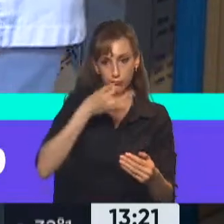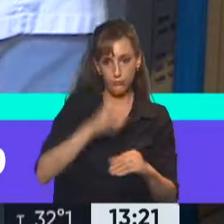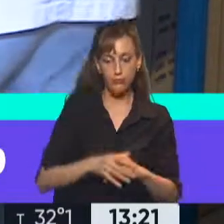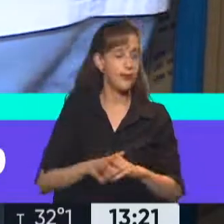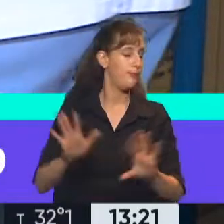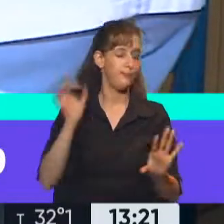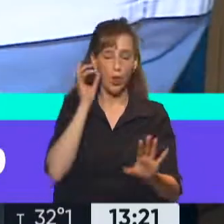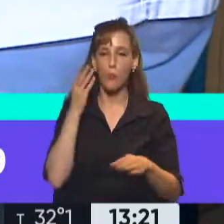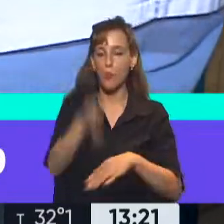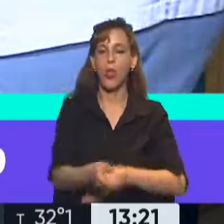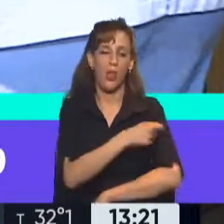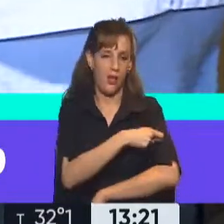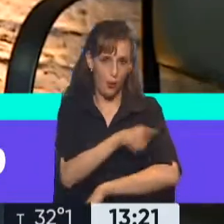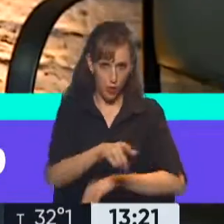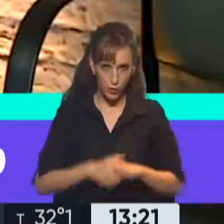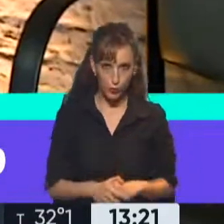bien todo,